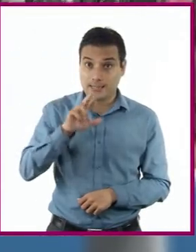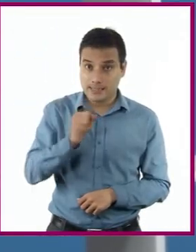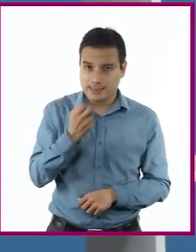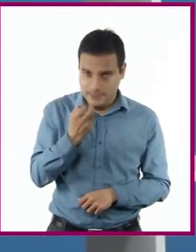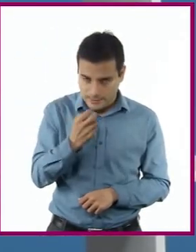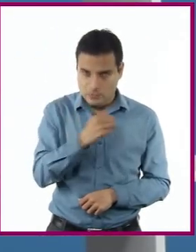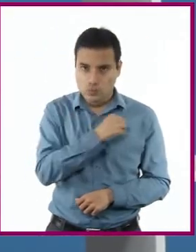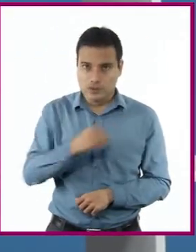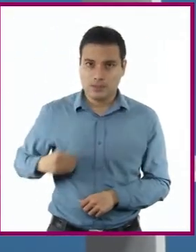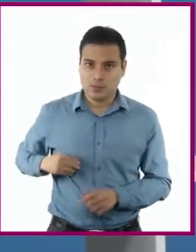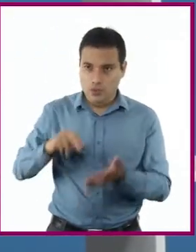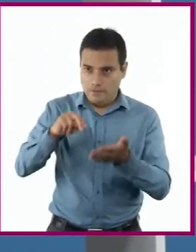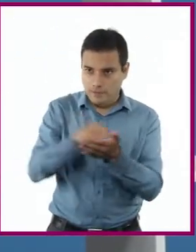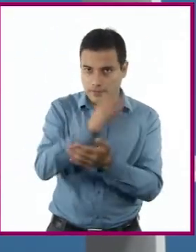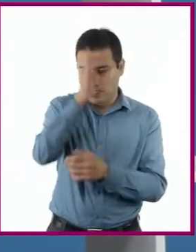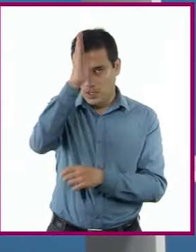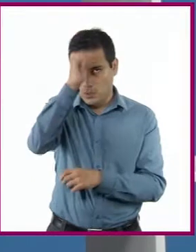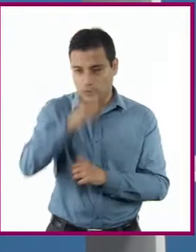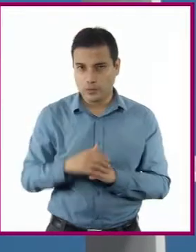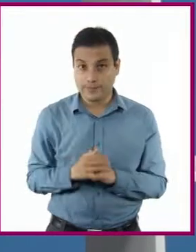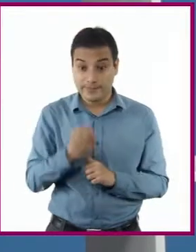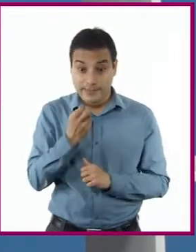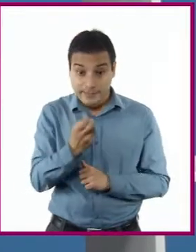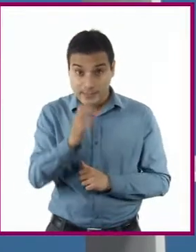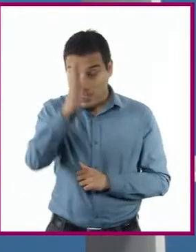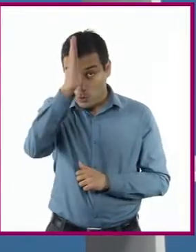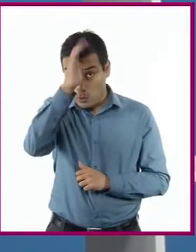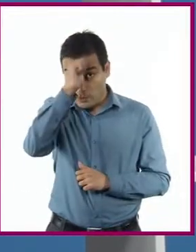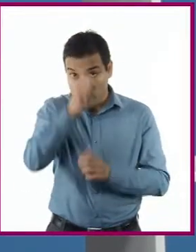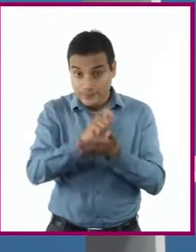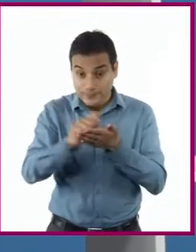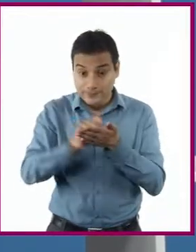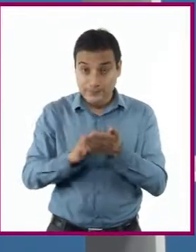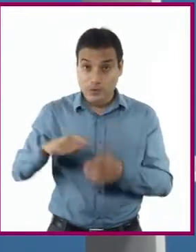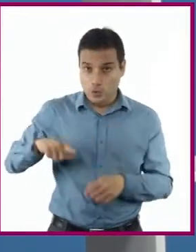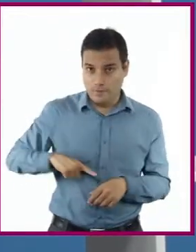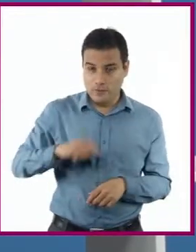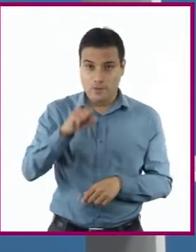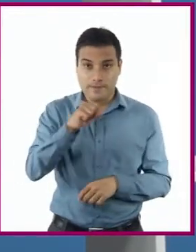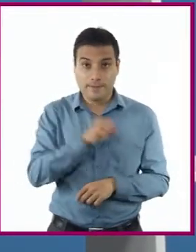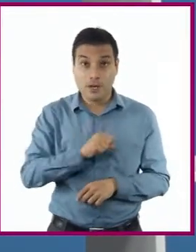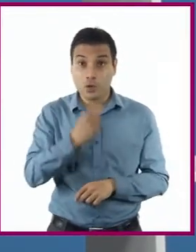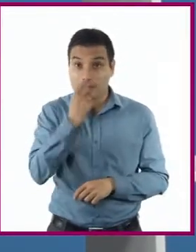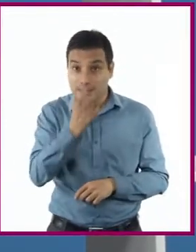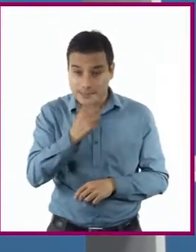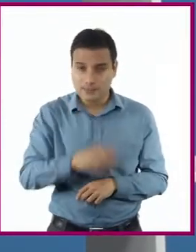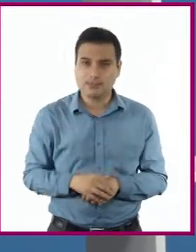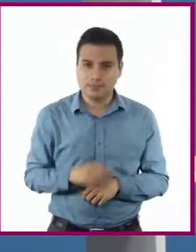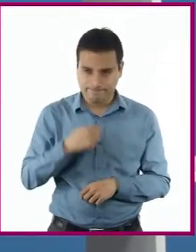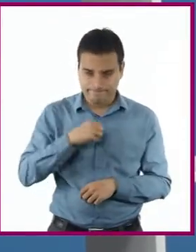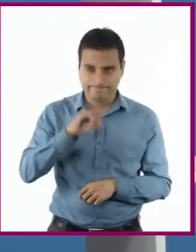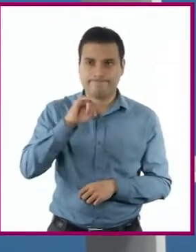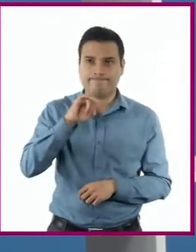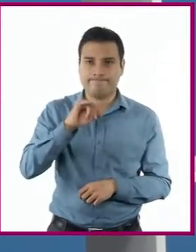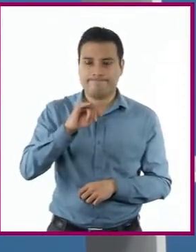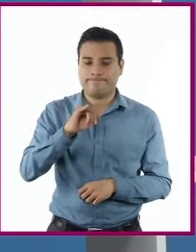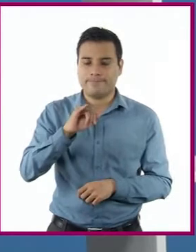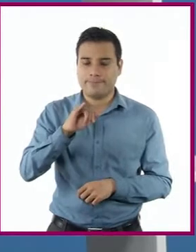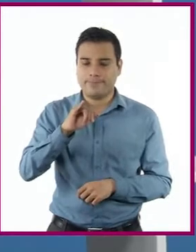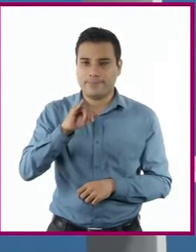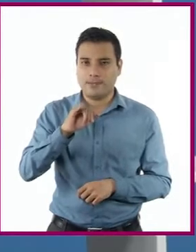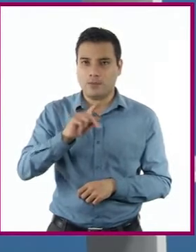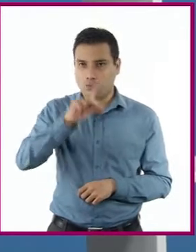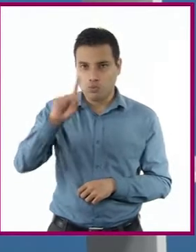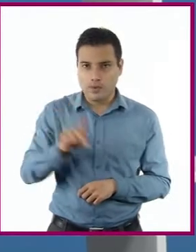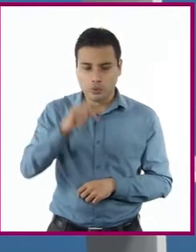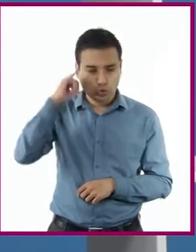acuerdos. Y entonces, en esos acuerdos, los malos gobiernos dijeron que sí van a reconocer los derechos de los pueblos indios de México